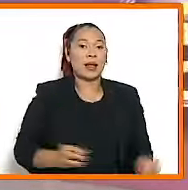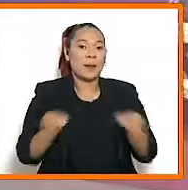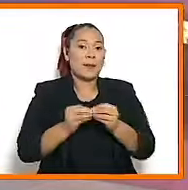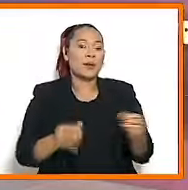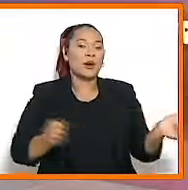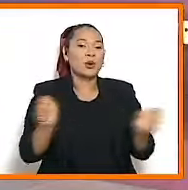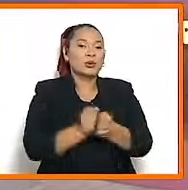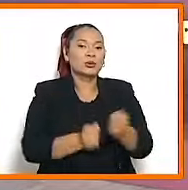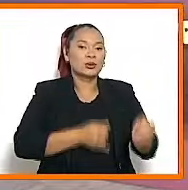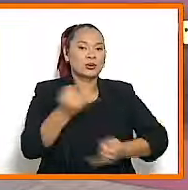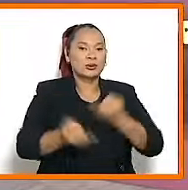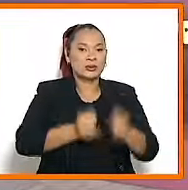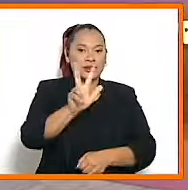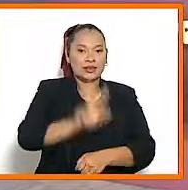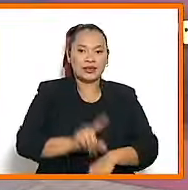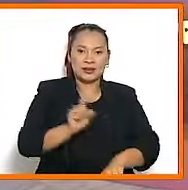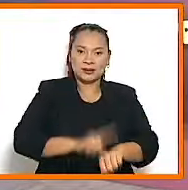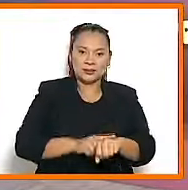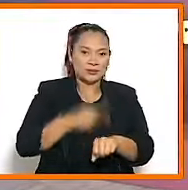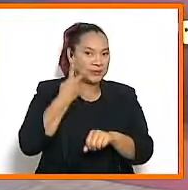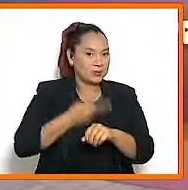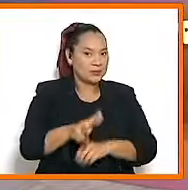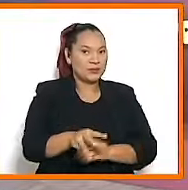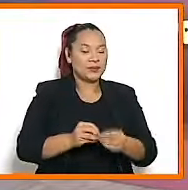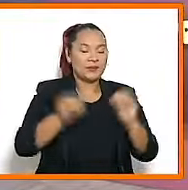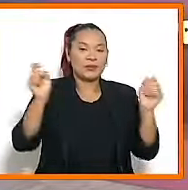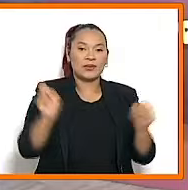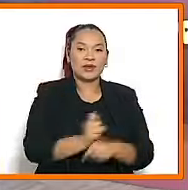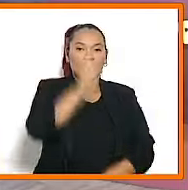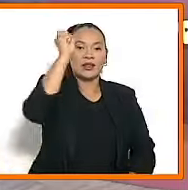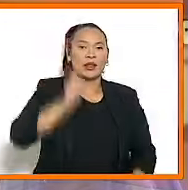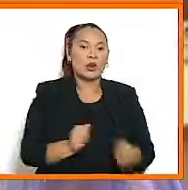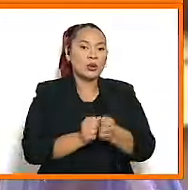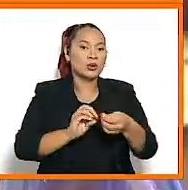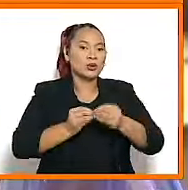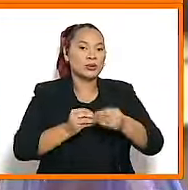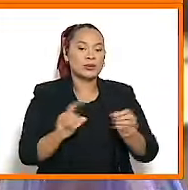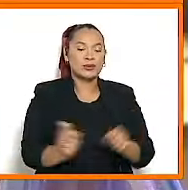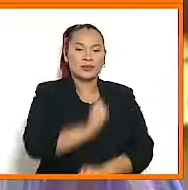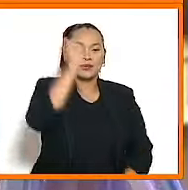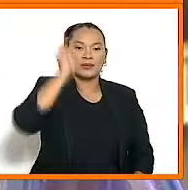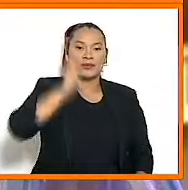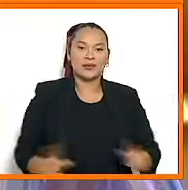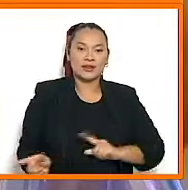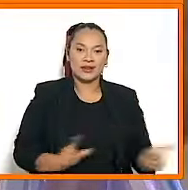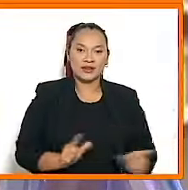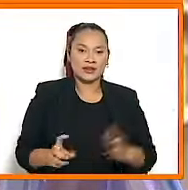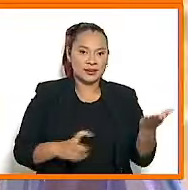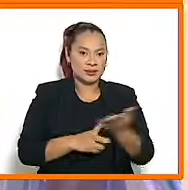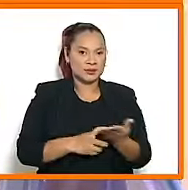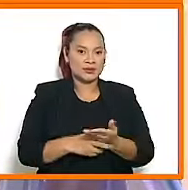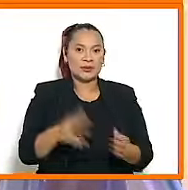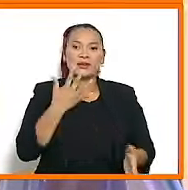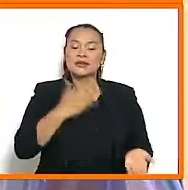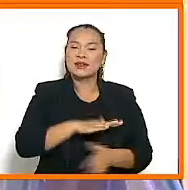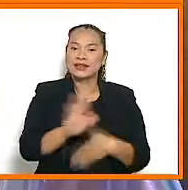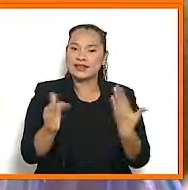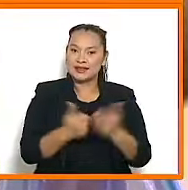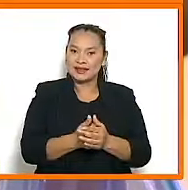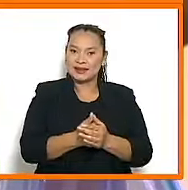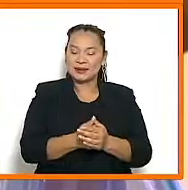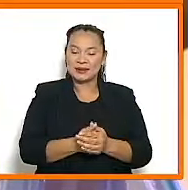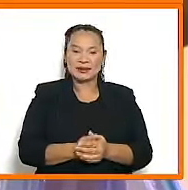3. Daremos a conocer 3 afortunados dígitos, un número ganador. En tu boleto en mano te deseo suerte. Tu primer dígito